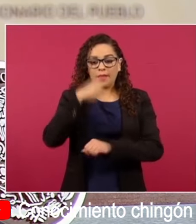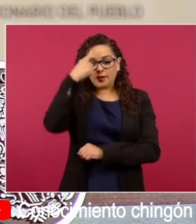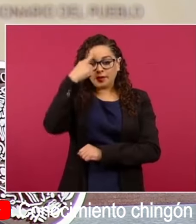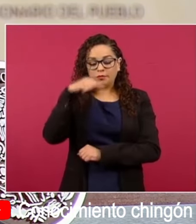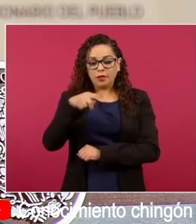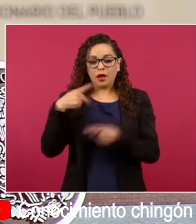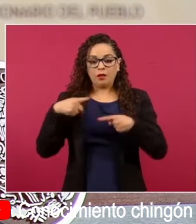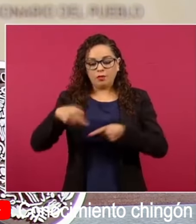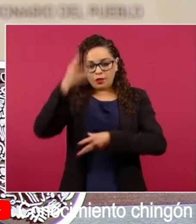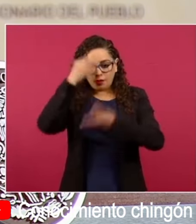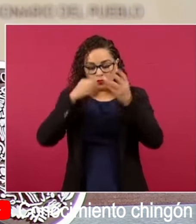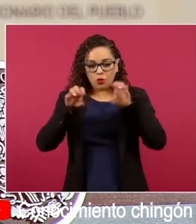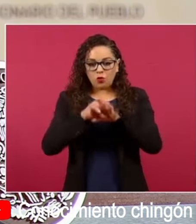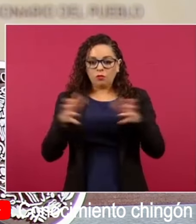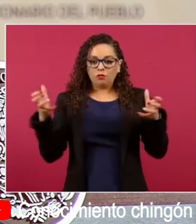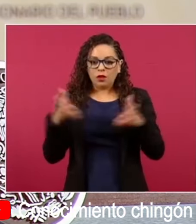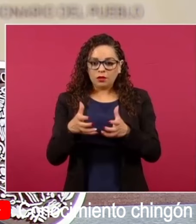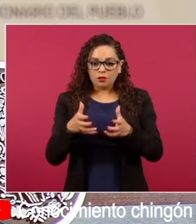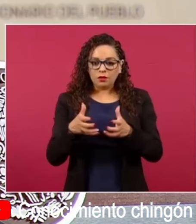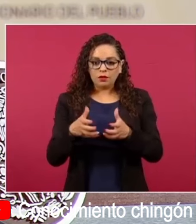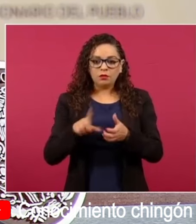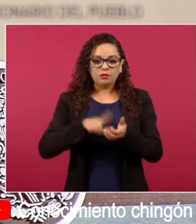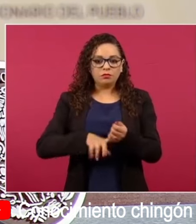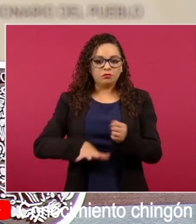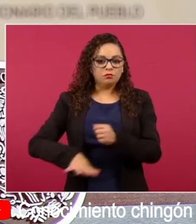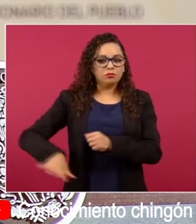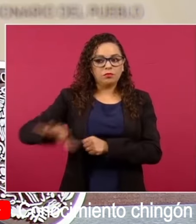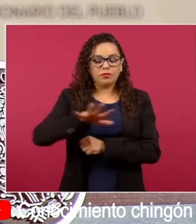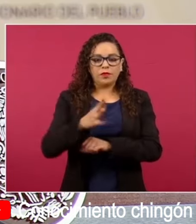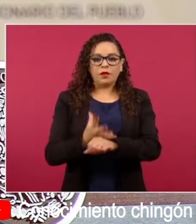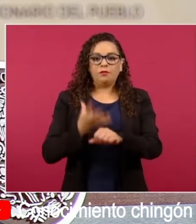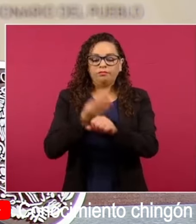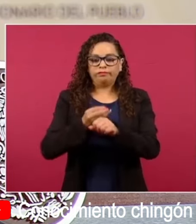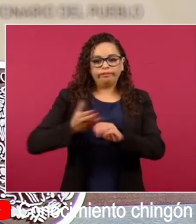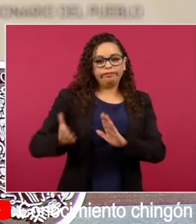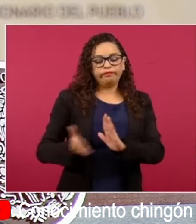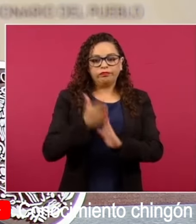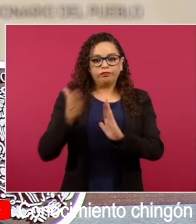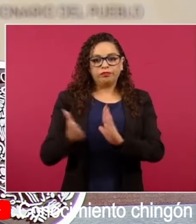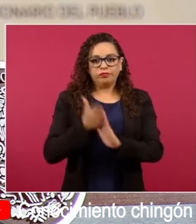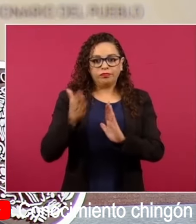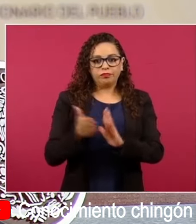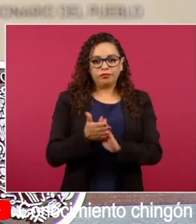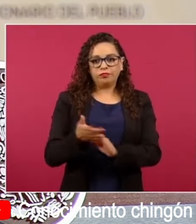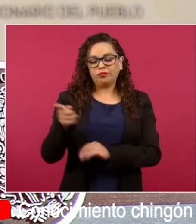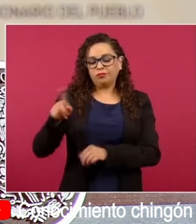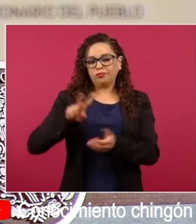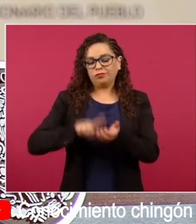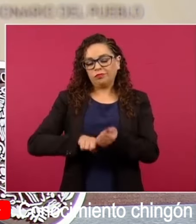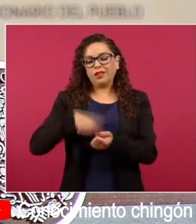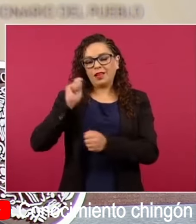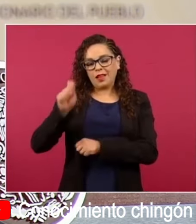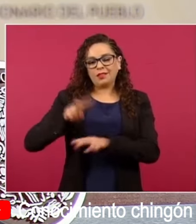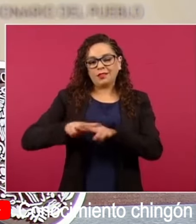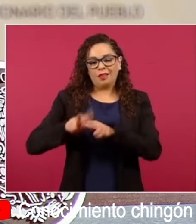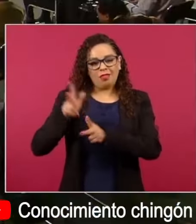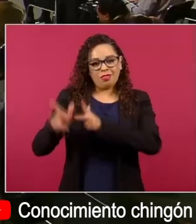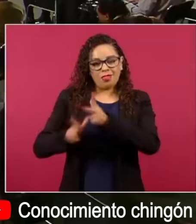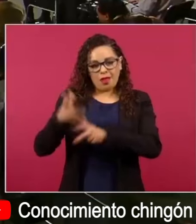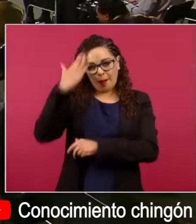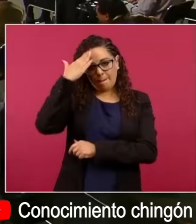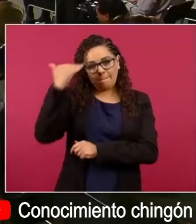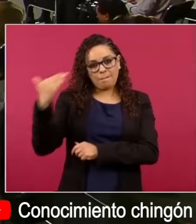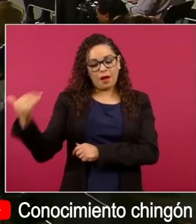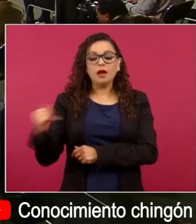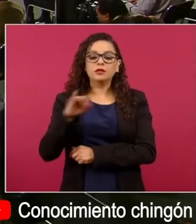sino en la industrialización para la construcción de este proyecto tan ambicioso y tan importante, que por eso lo hemos